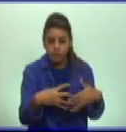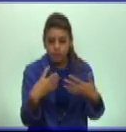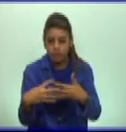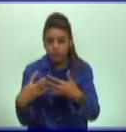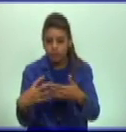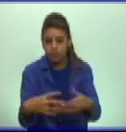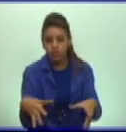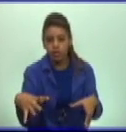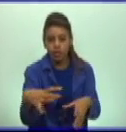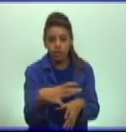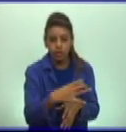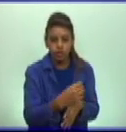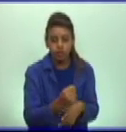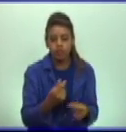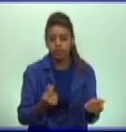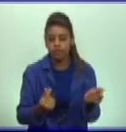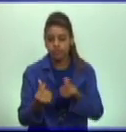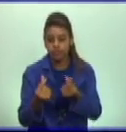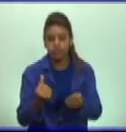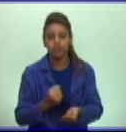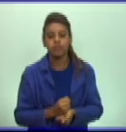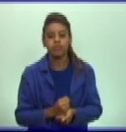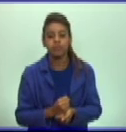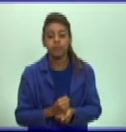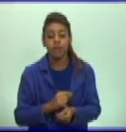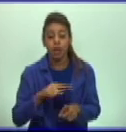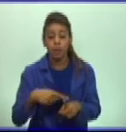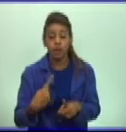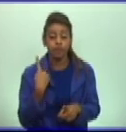los sectores de nuestra economía. Pero para